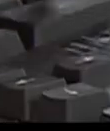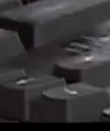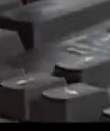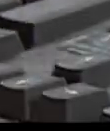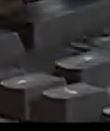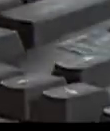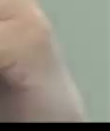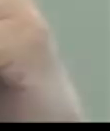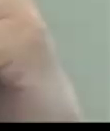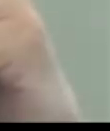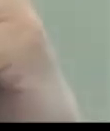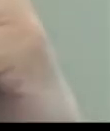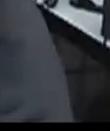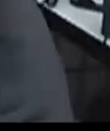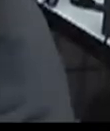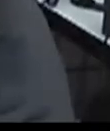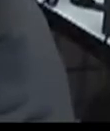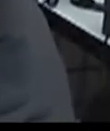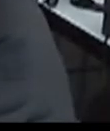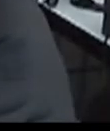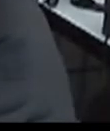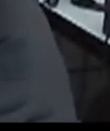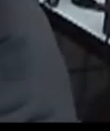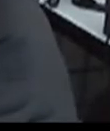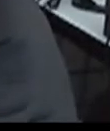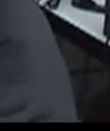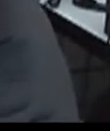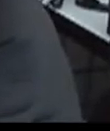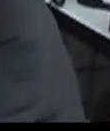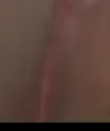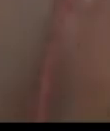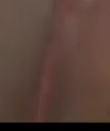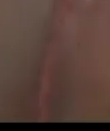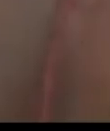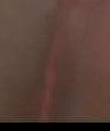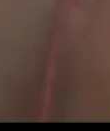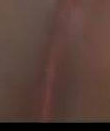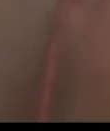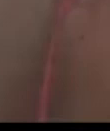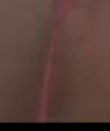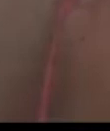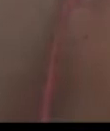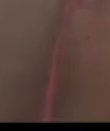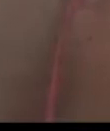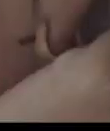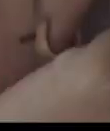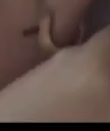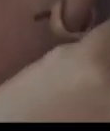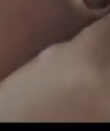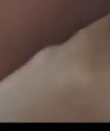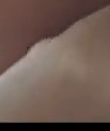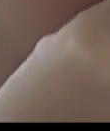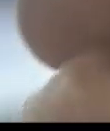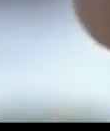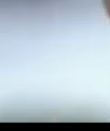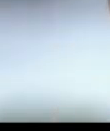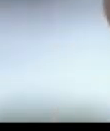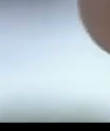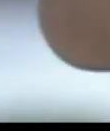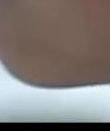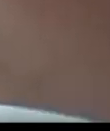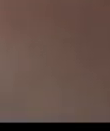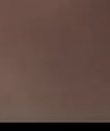han articulado de tal manera que buscan tener un impacto en las políticas públicas a través del diálogo con los actores